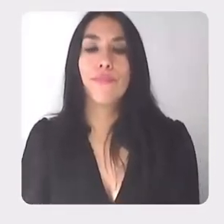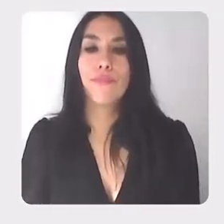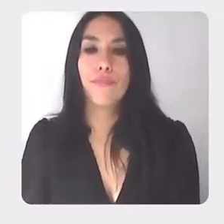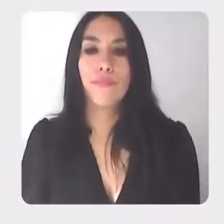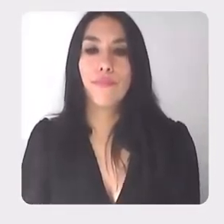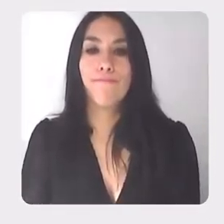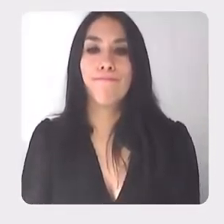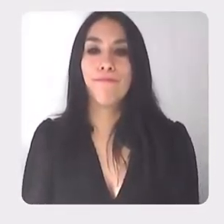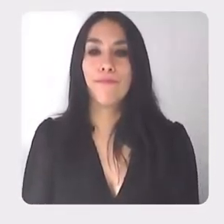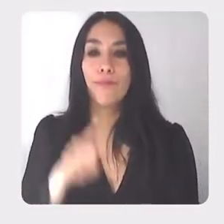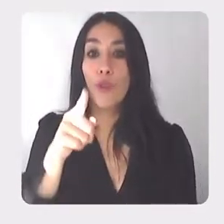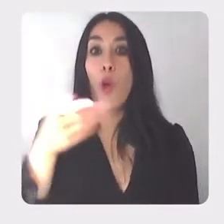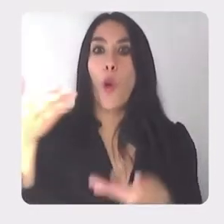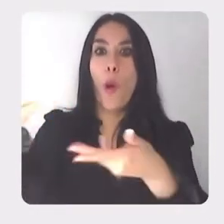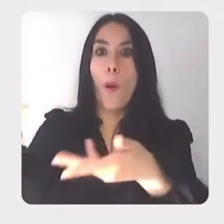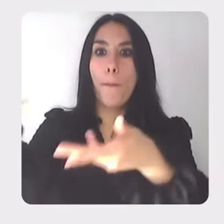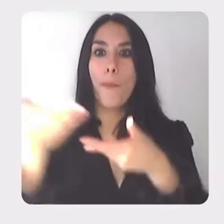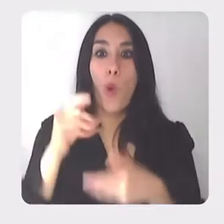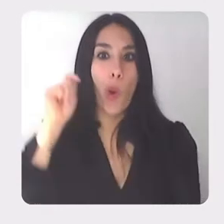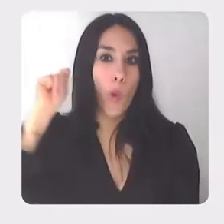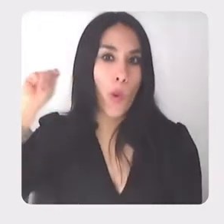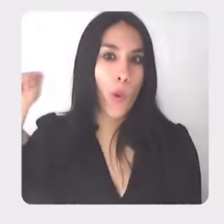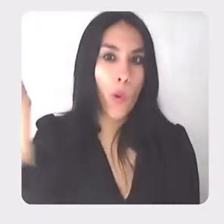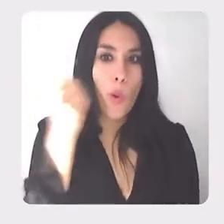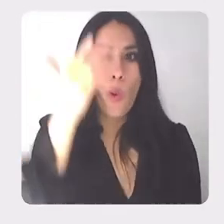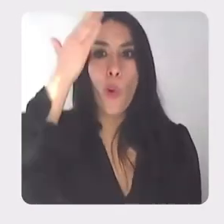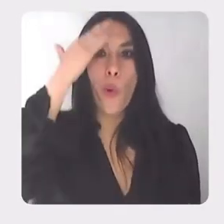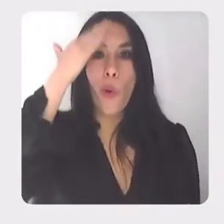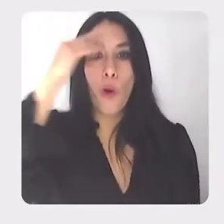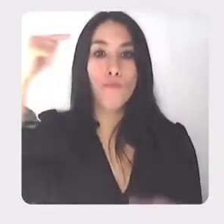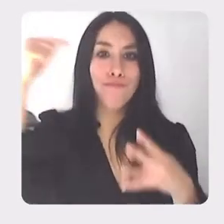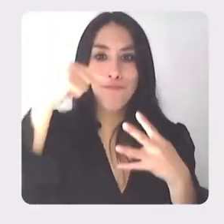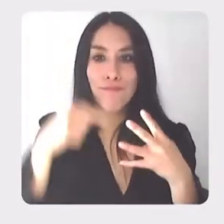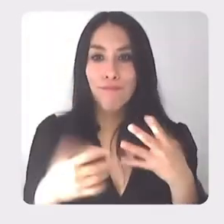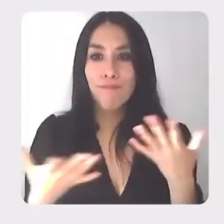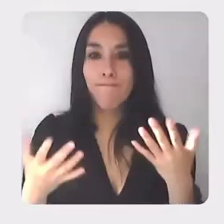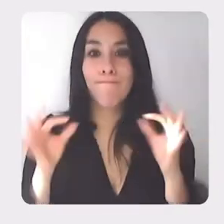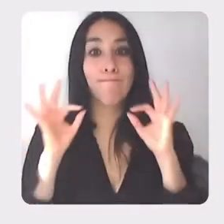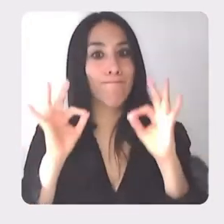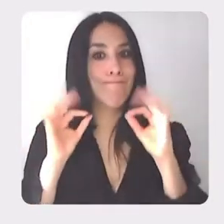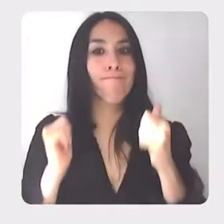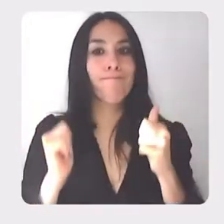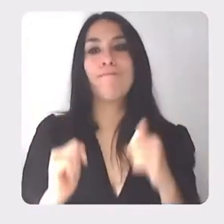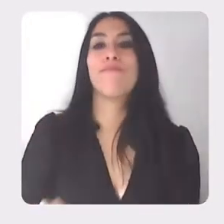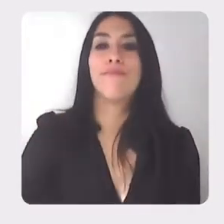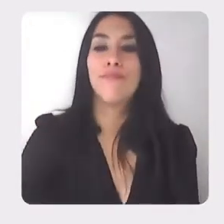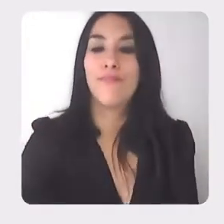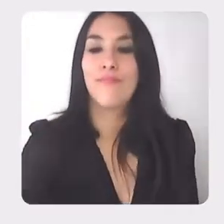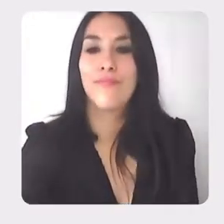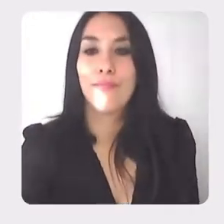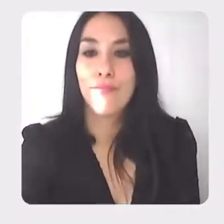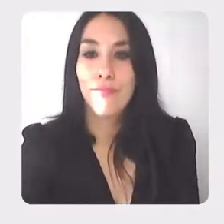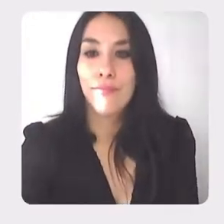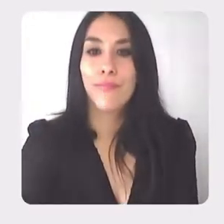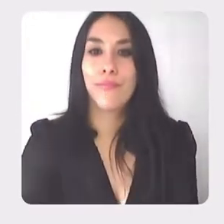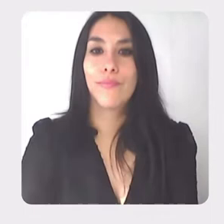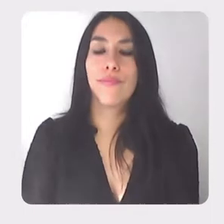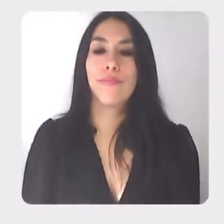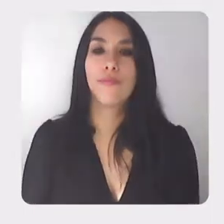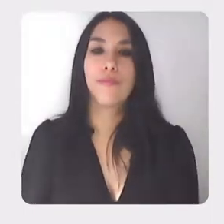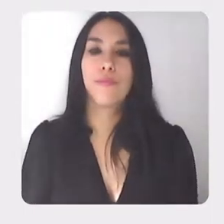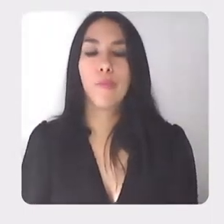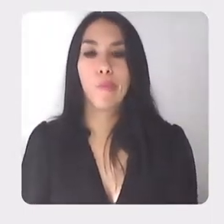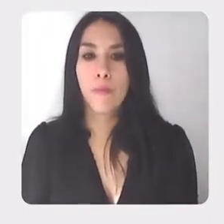y lo sabe videla de que éste